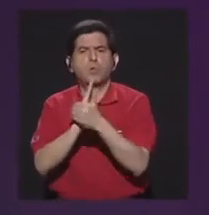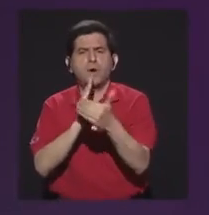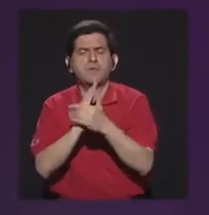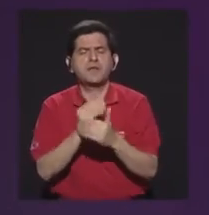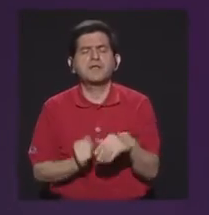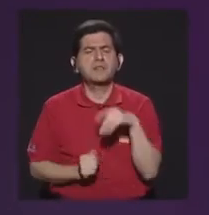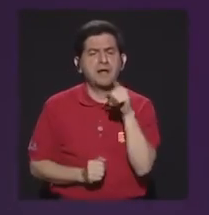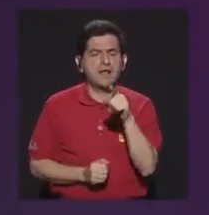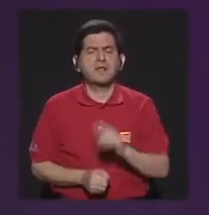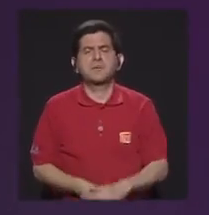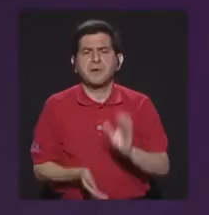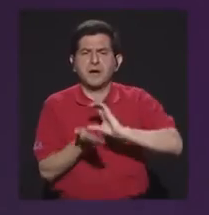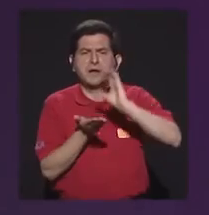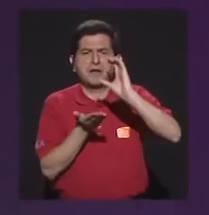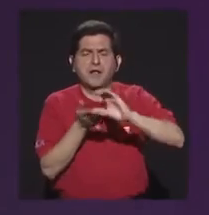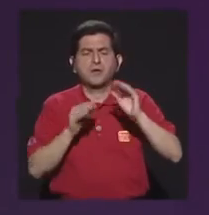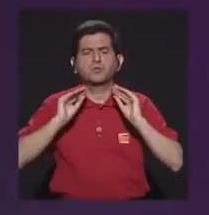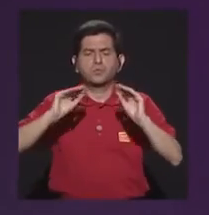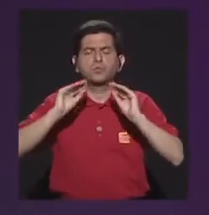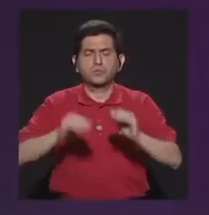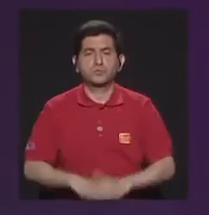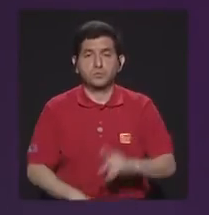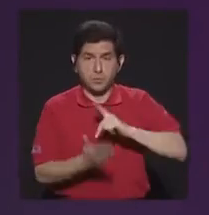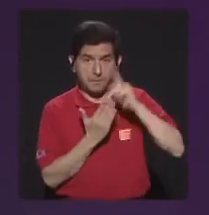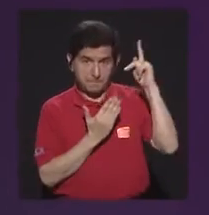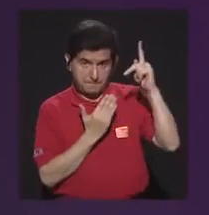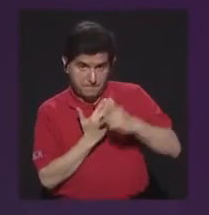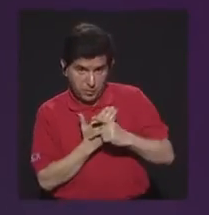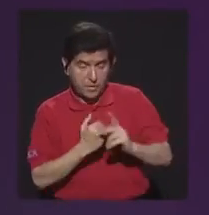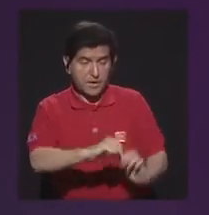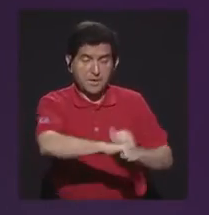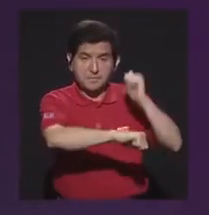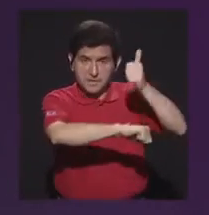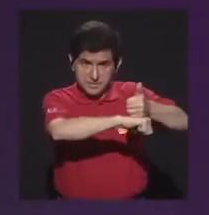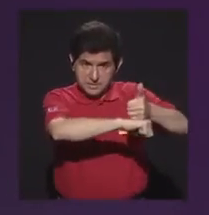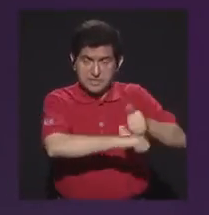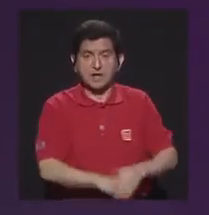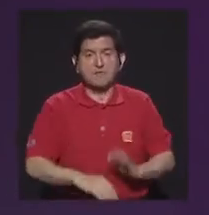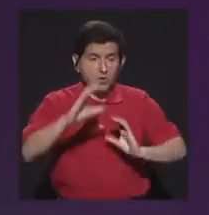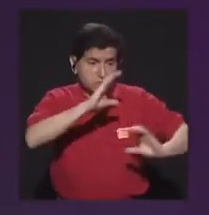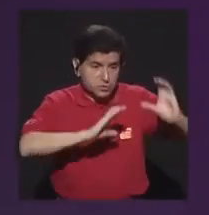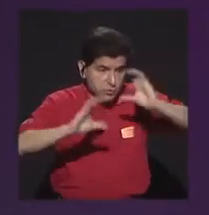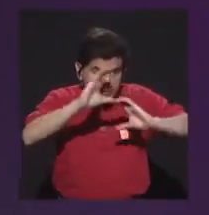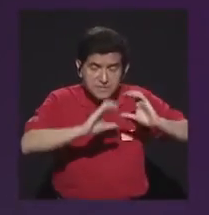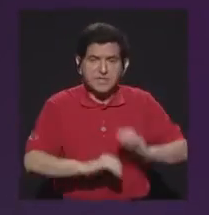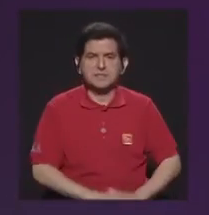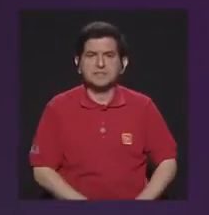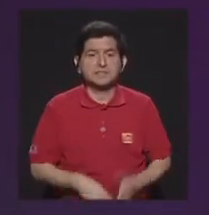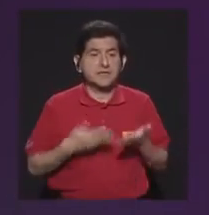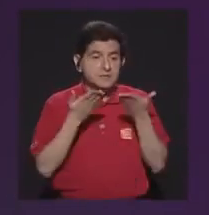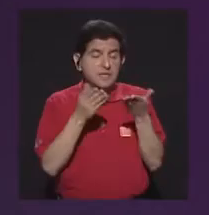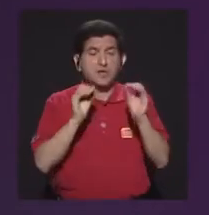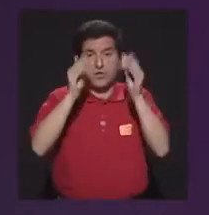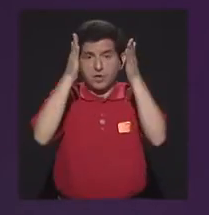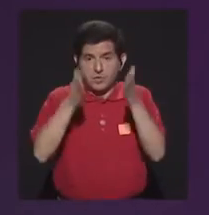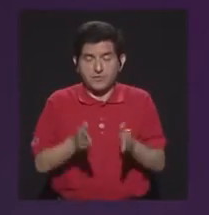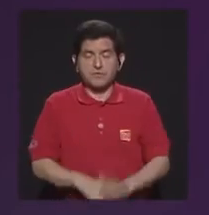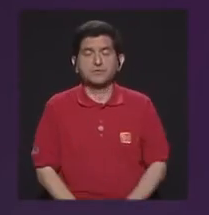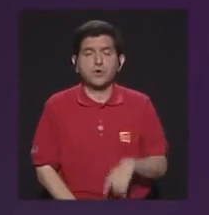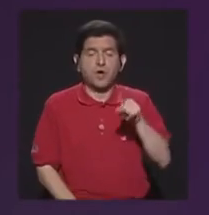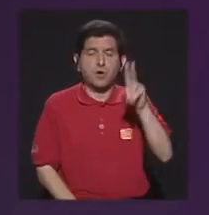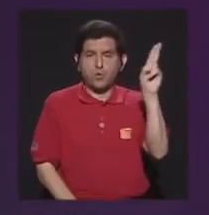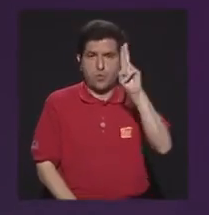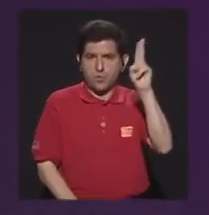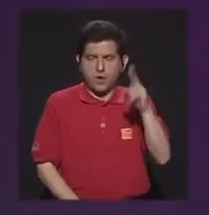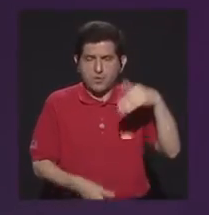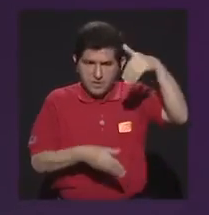dar esa materia, porque ese programa se queda instalado en ciencias y lo tienen que impartir los docentes como una unidad temática